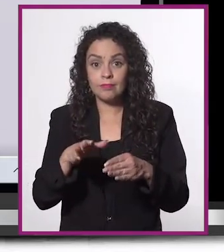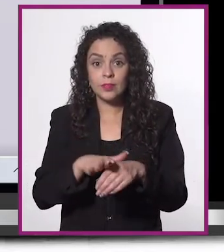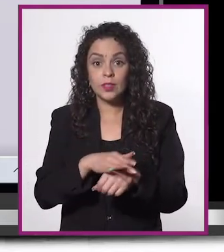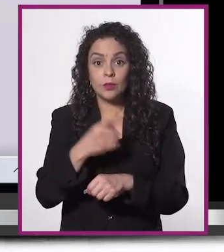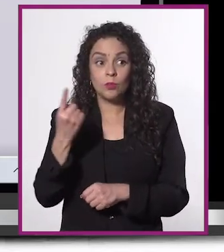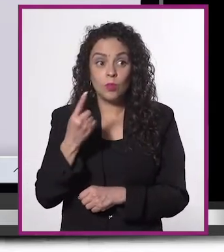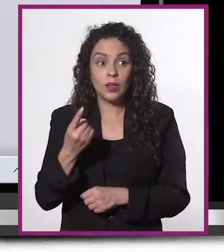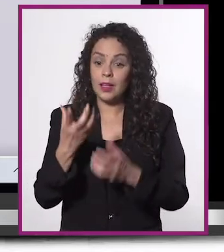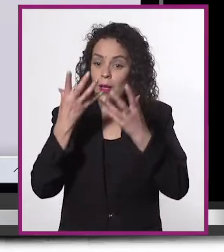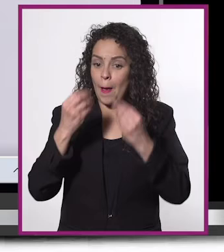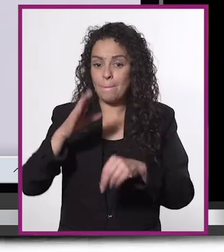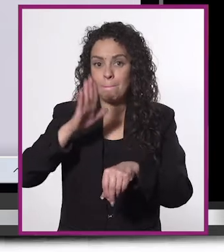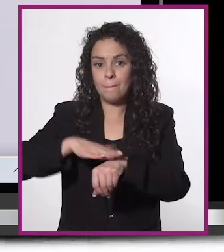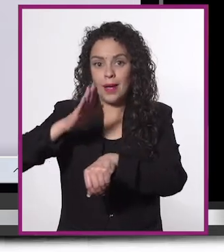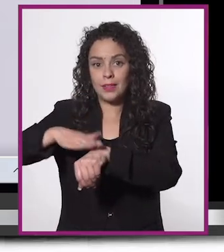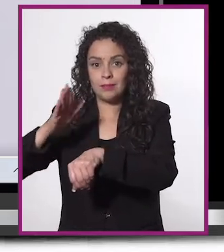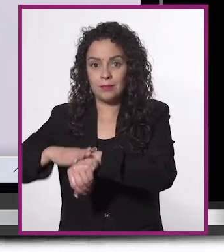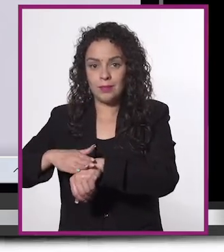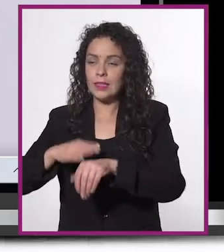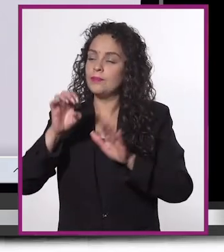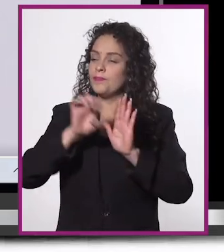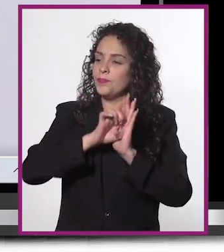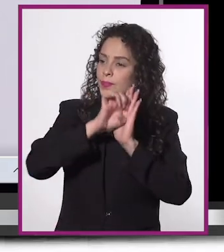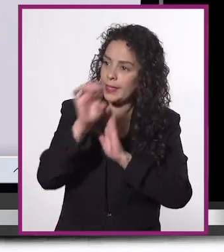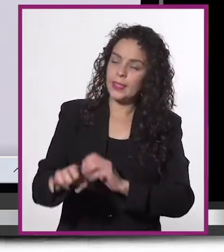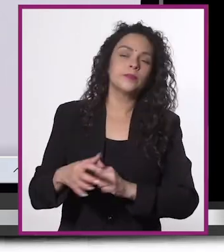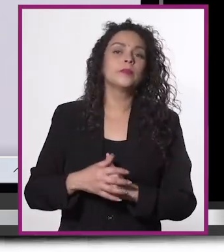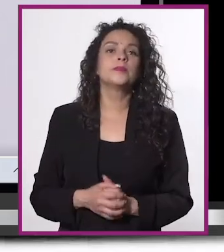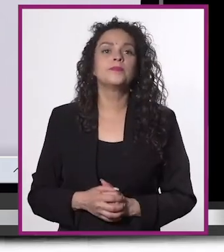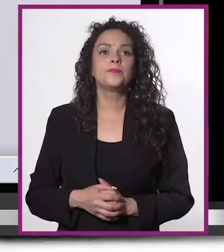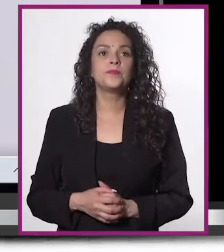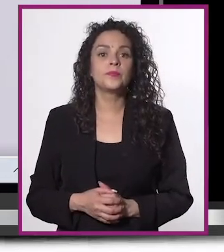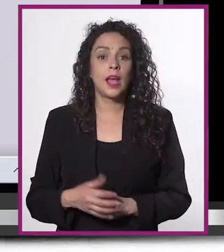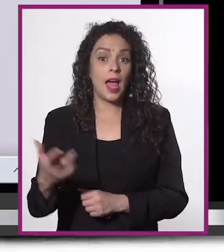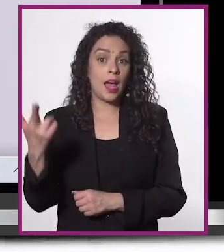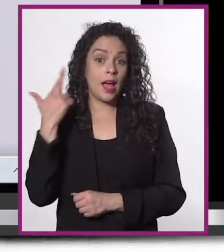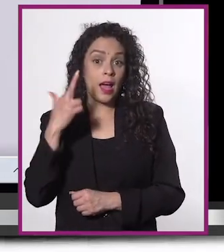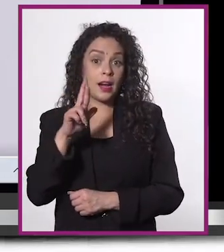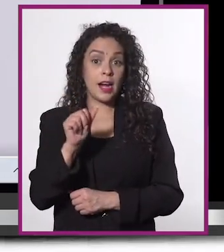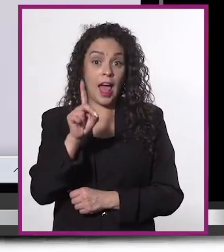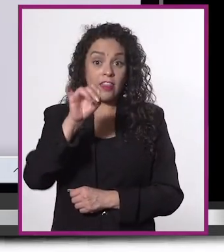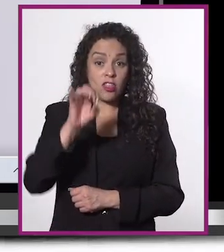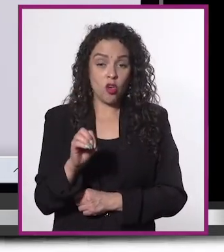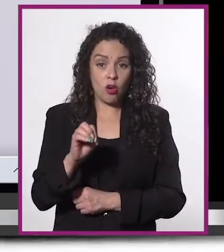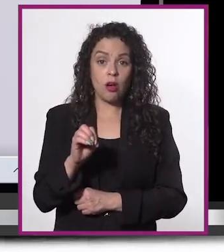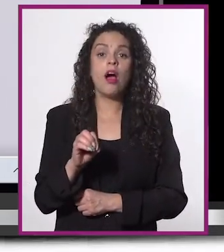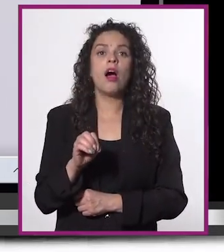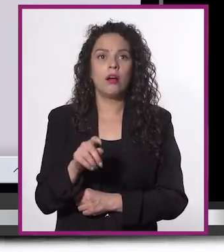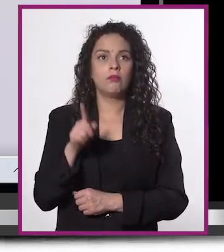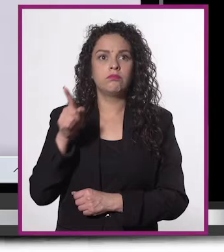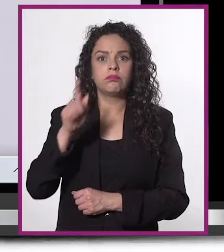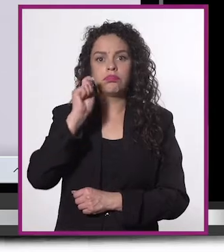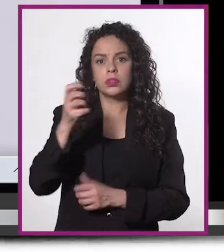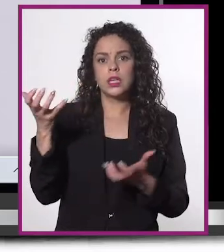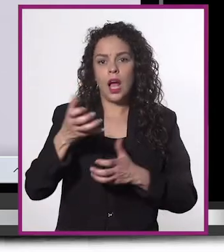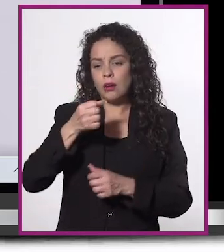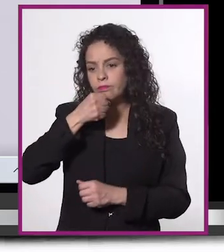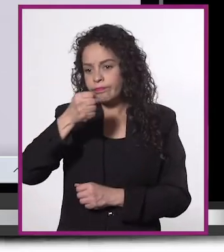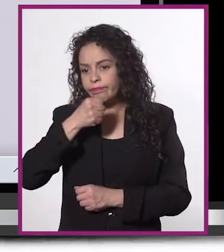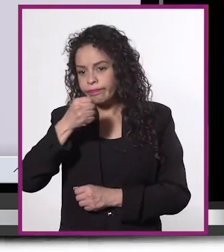¿no? Entonces, por ejemplo, cuando hacemos radio, pues alguien se encarga de la locución, otro